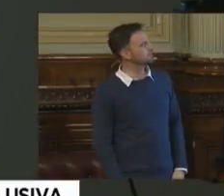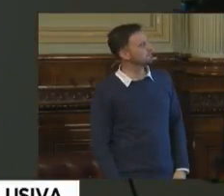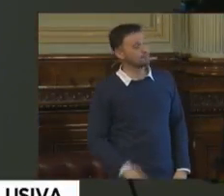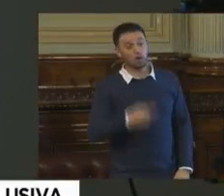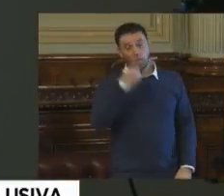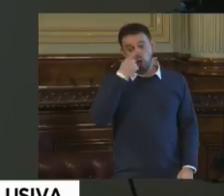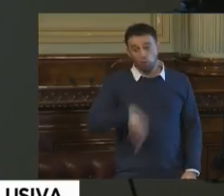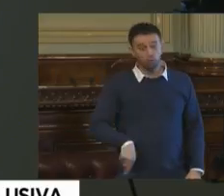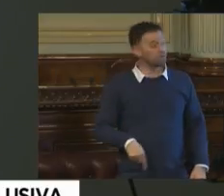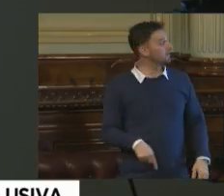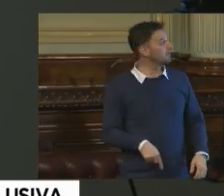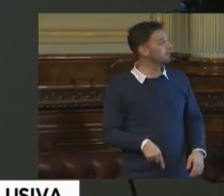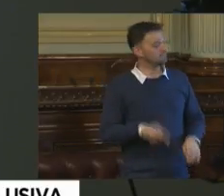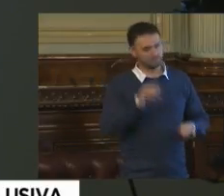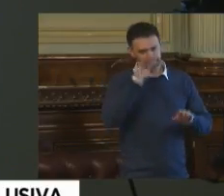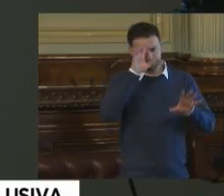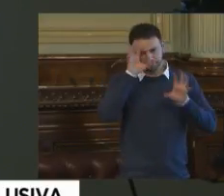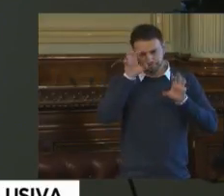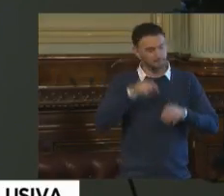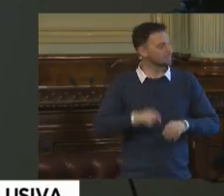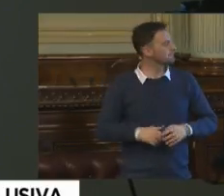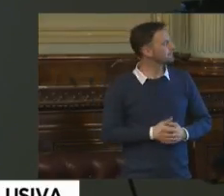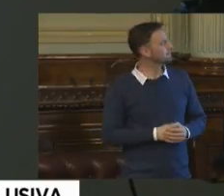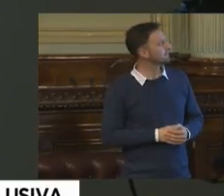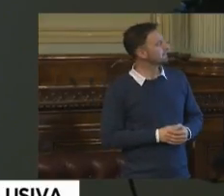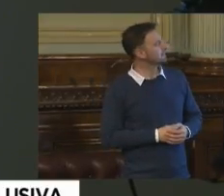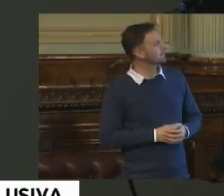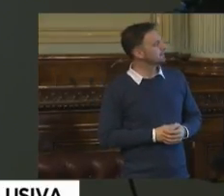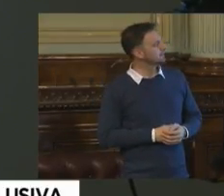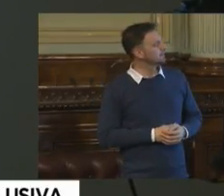por último como recordatorio